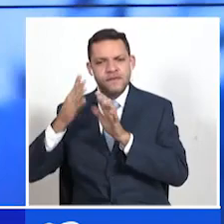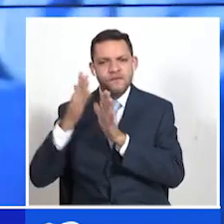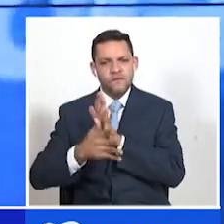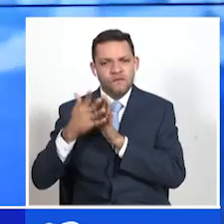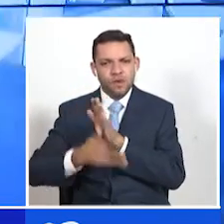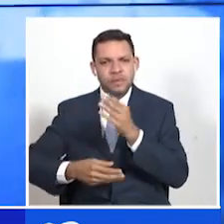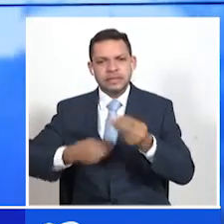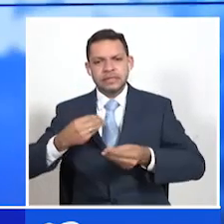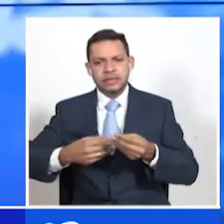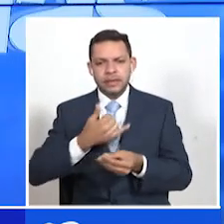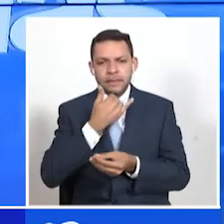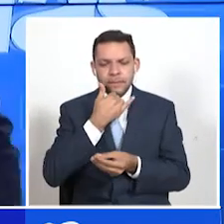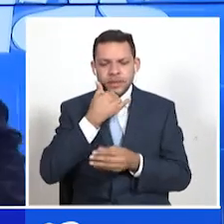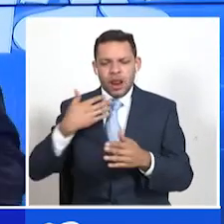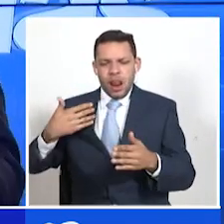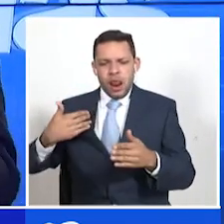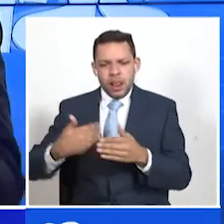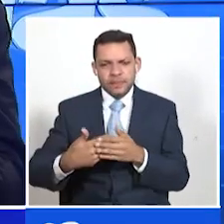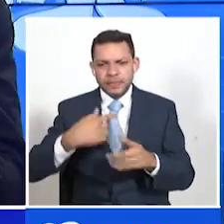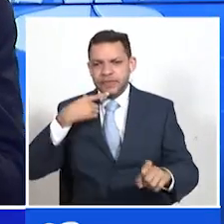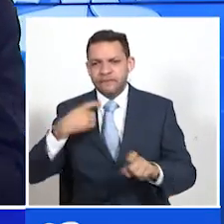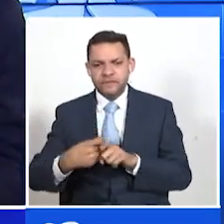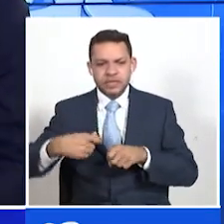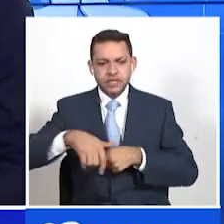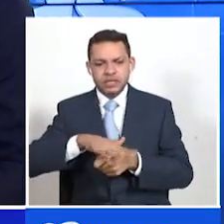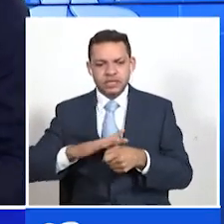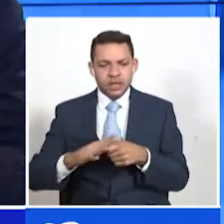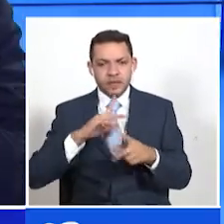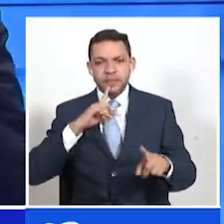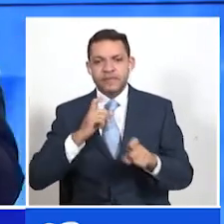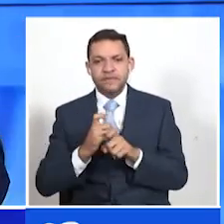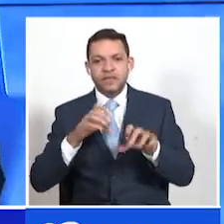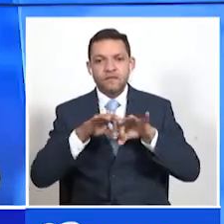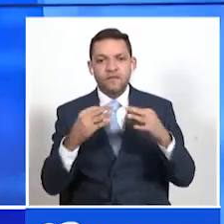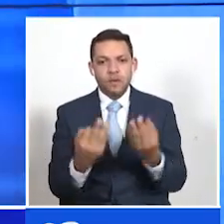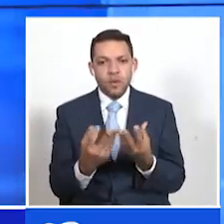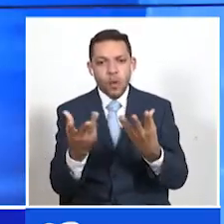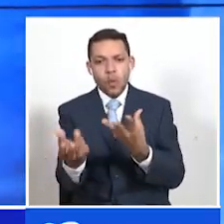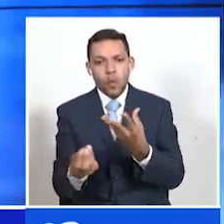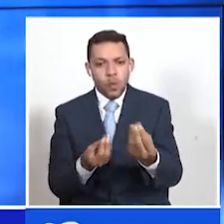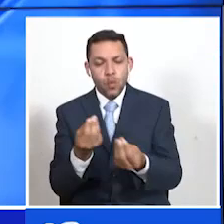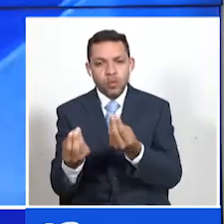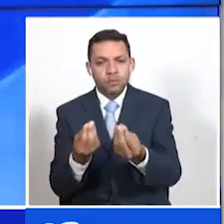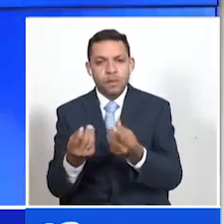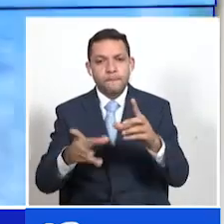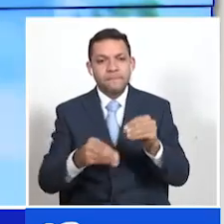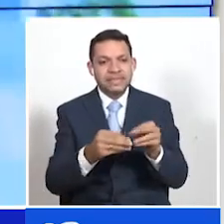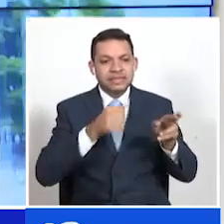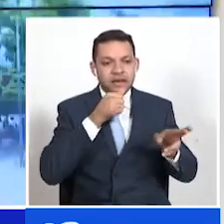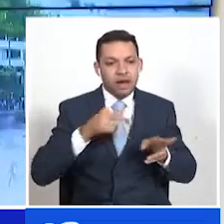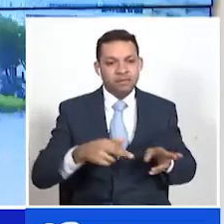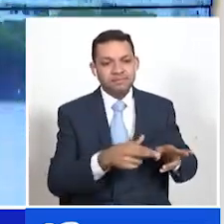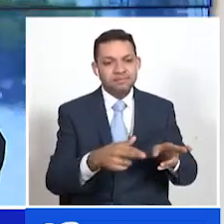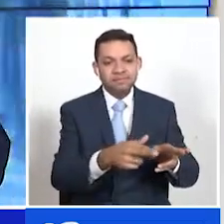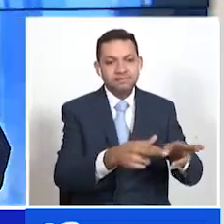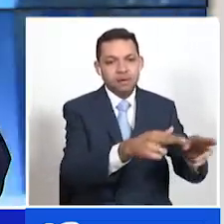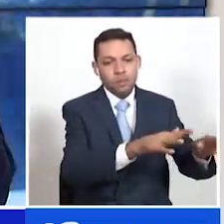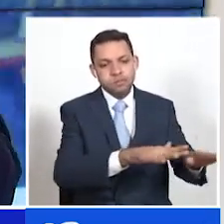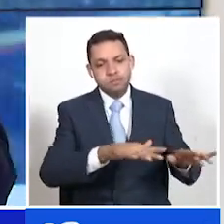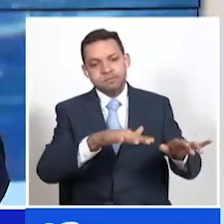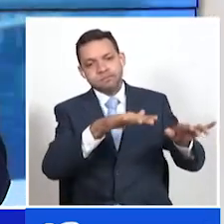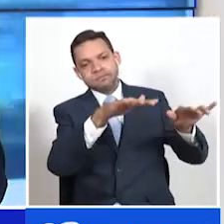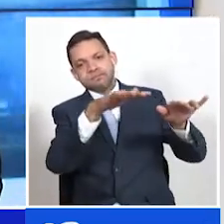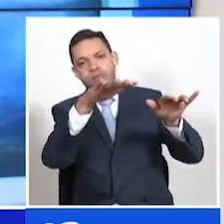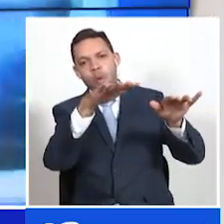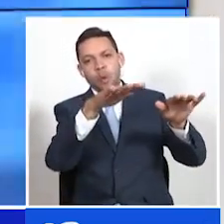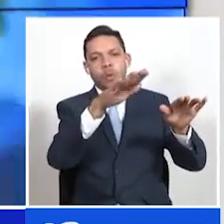viviendo. Han tenido que sortear una situación bastante complicada y tiene que ver con el nivel del río Cauca. Está bajando, en otras ocasiones sube,